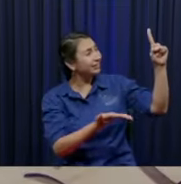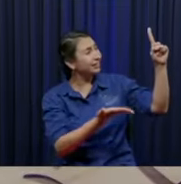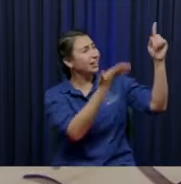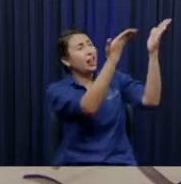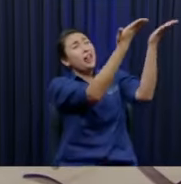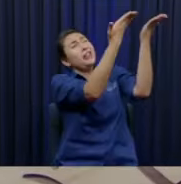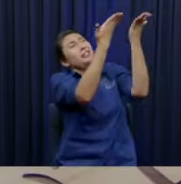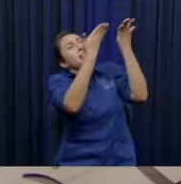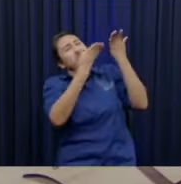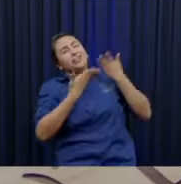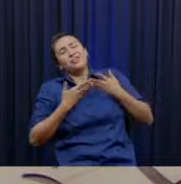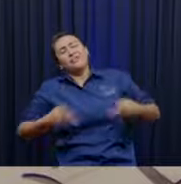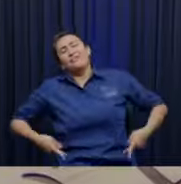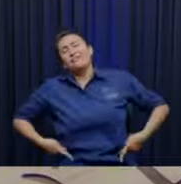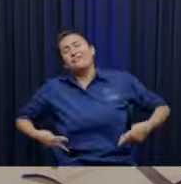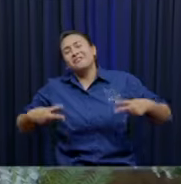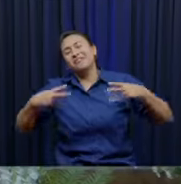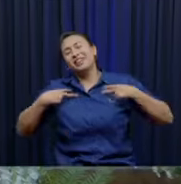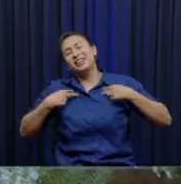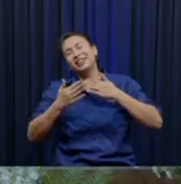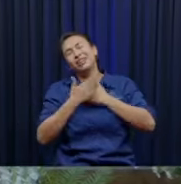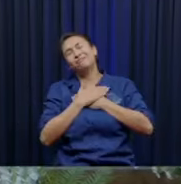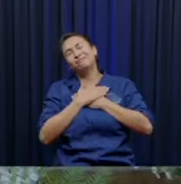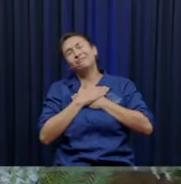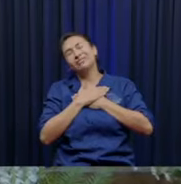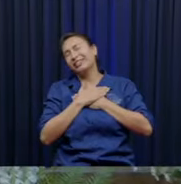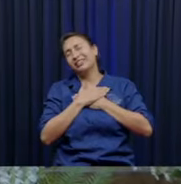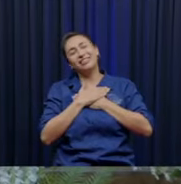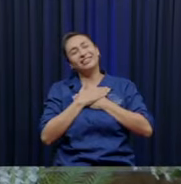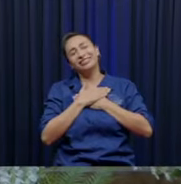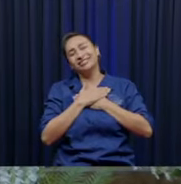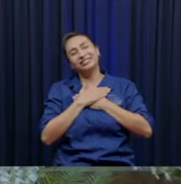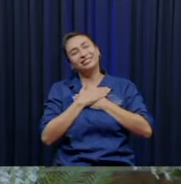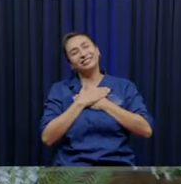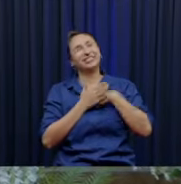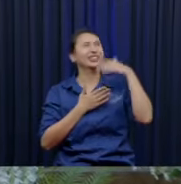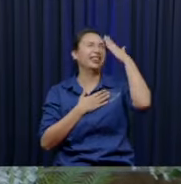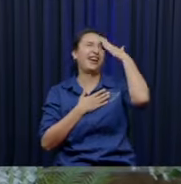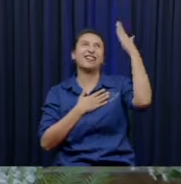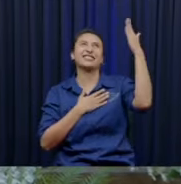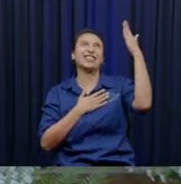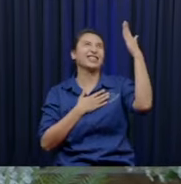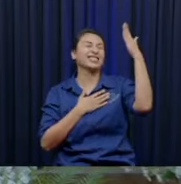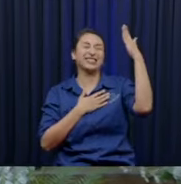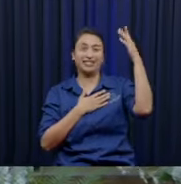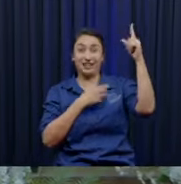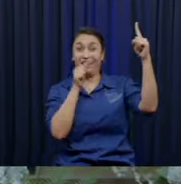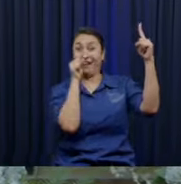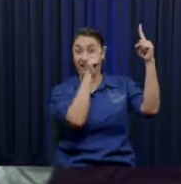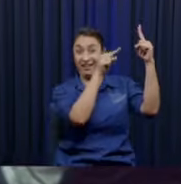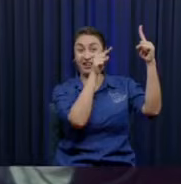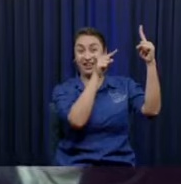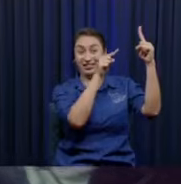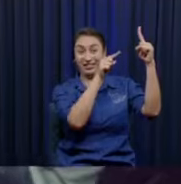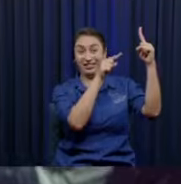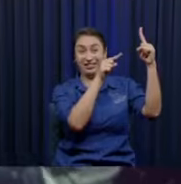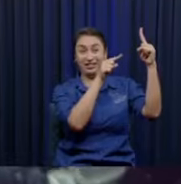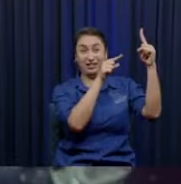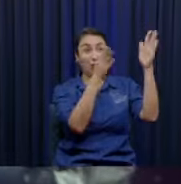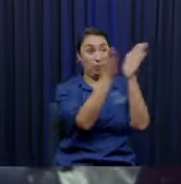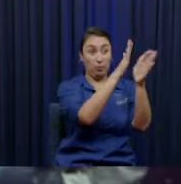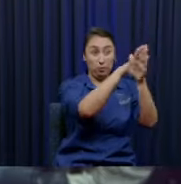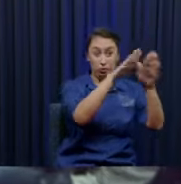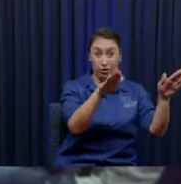era contraria y la clavó en la cruz de su sufrimiento y cargó nuestro pecado.